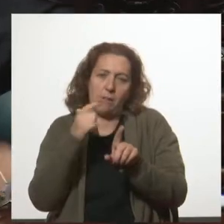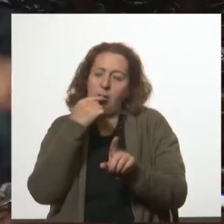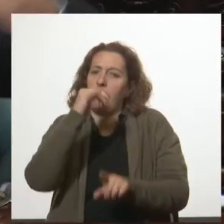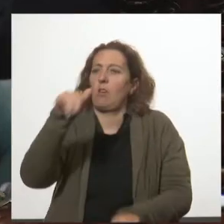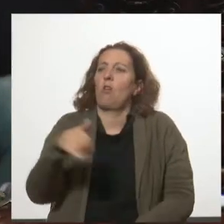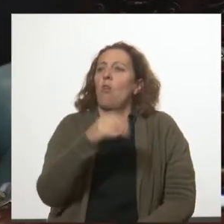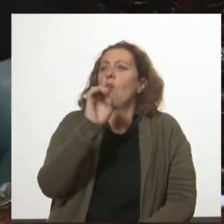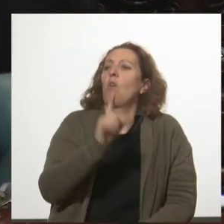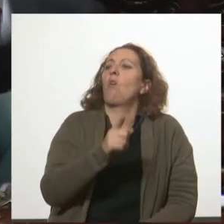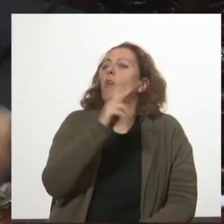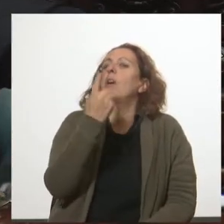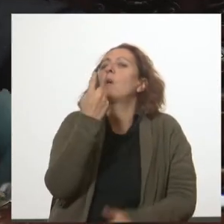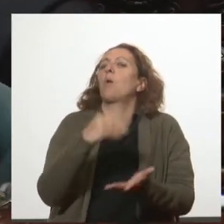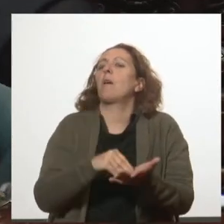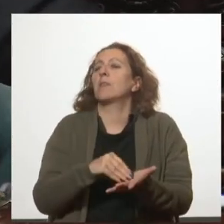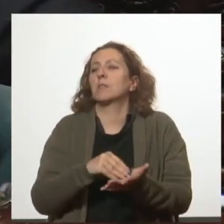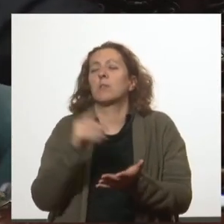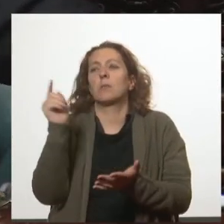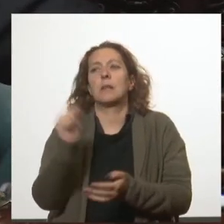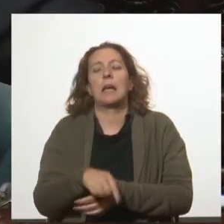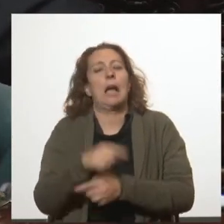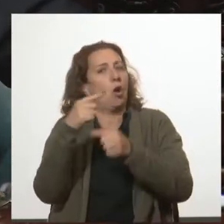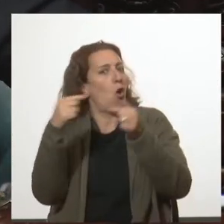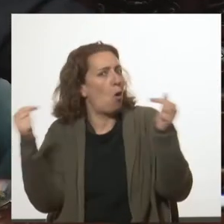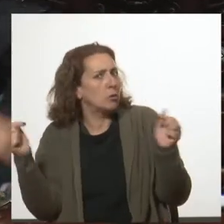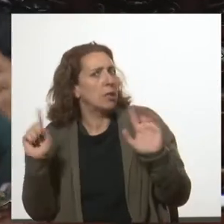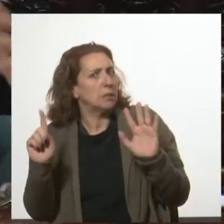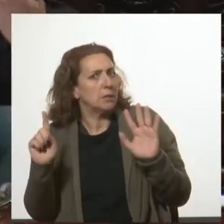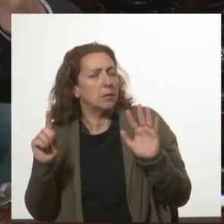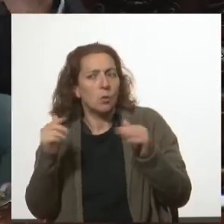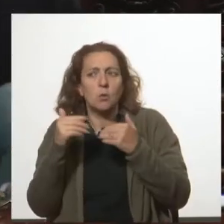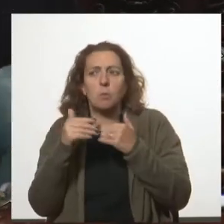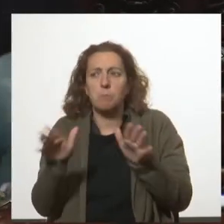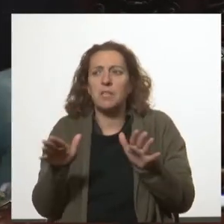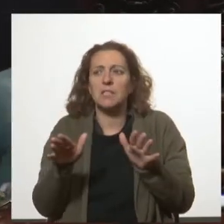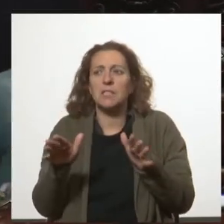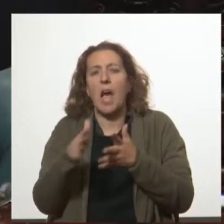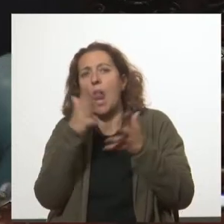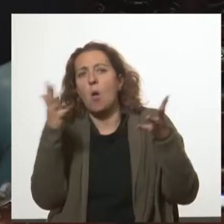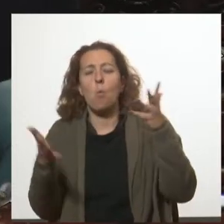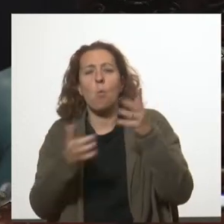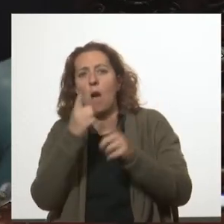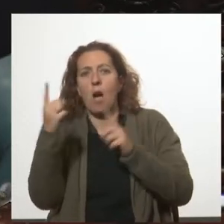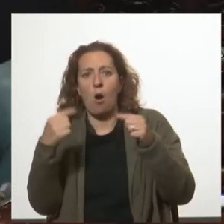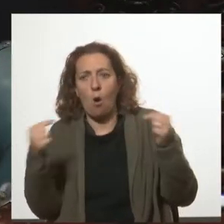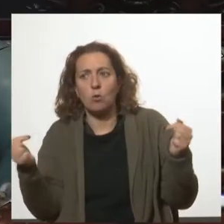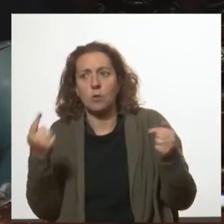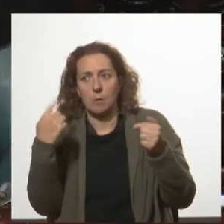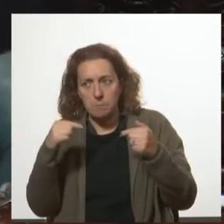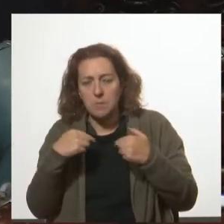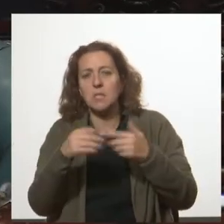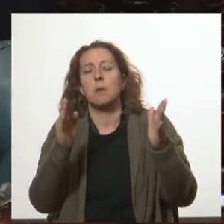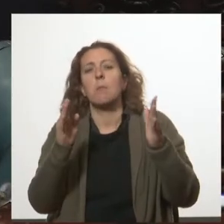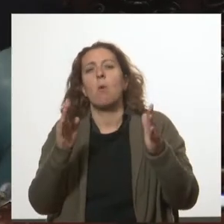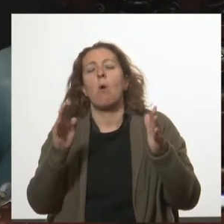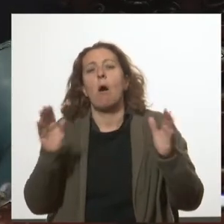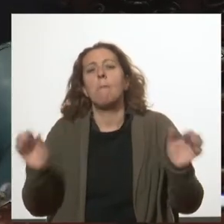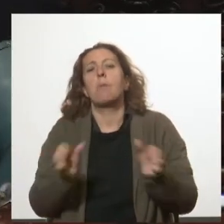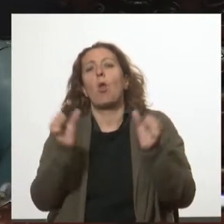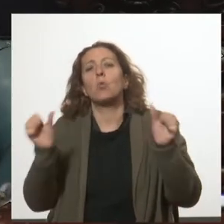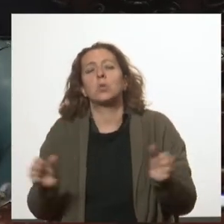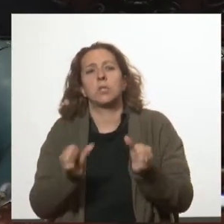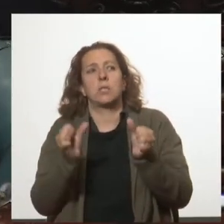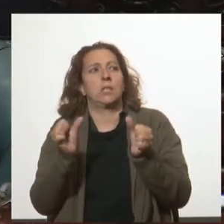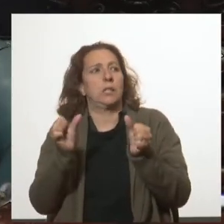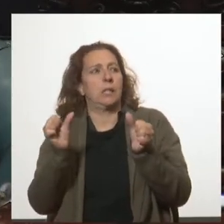cuando venga las cosas o cuando empiecen a pasar algunas que otras cosas que empecemos a producir oa generar o qué